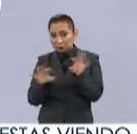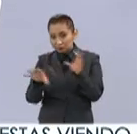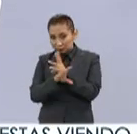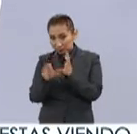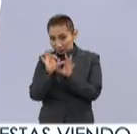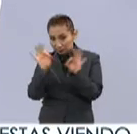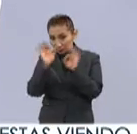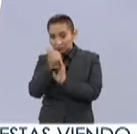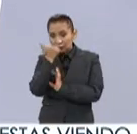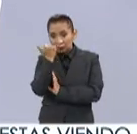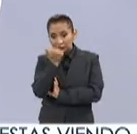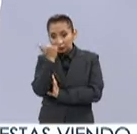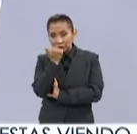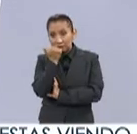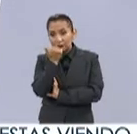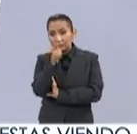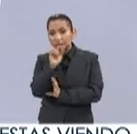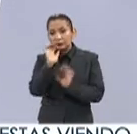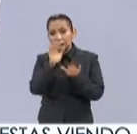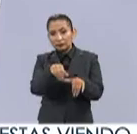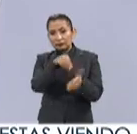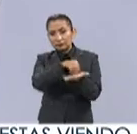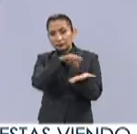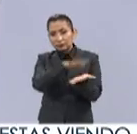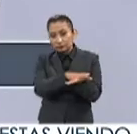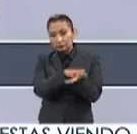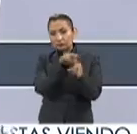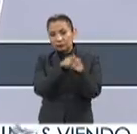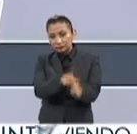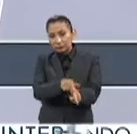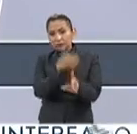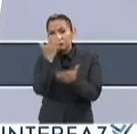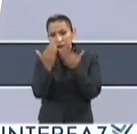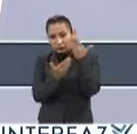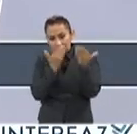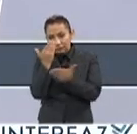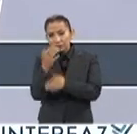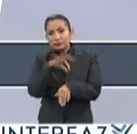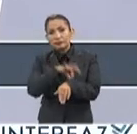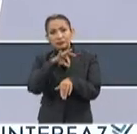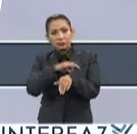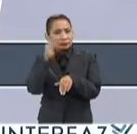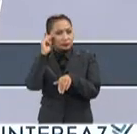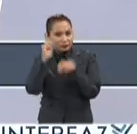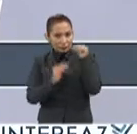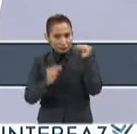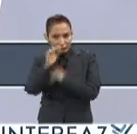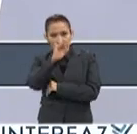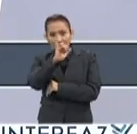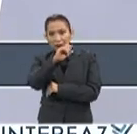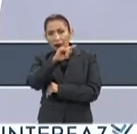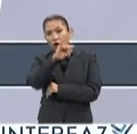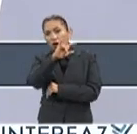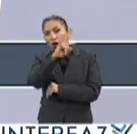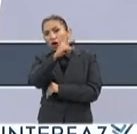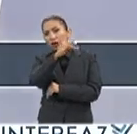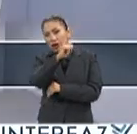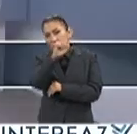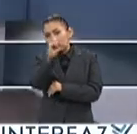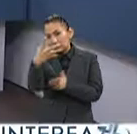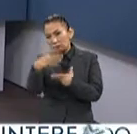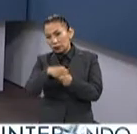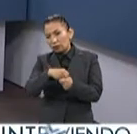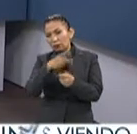nuestros estudiantes se inscriben, bueno, continúan sus estudios en el doctorado en farmacología, que es también parte de